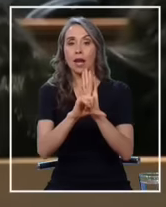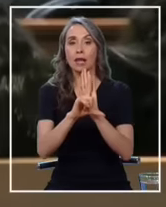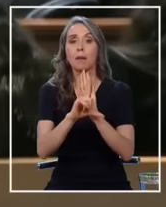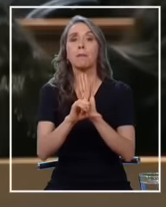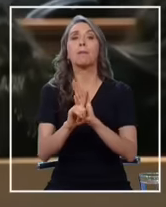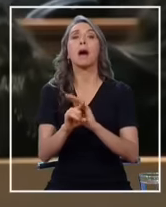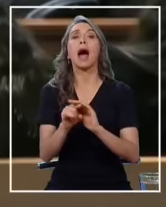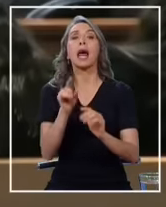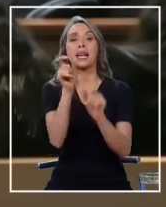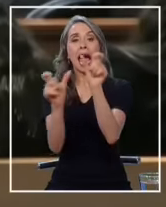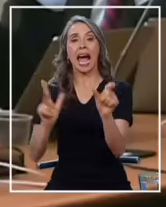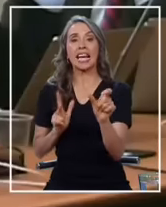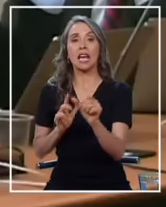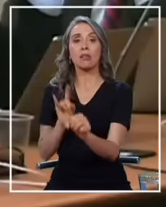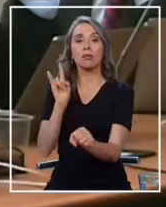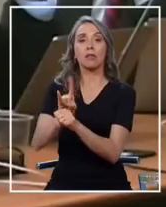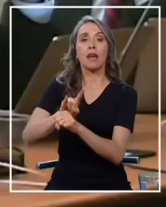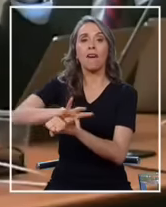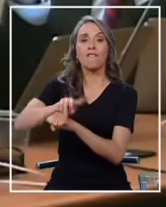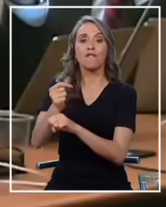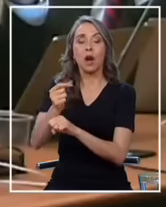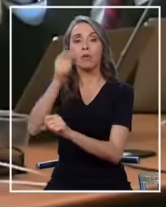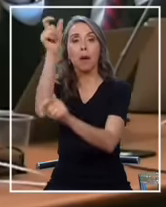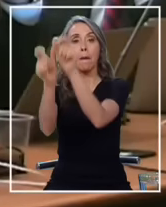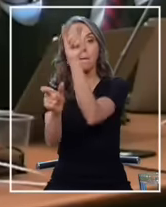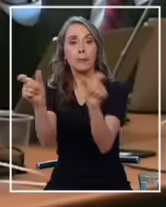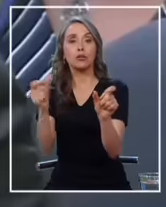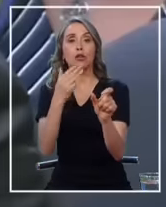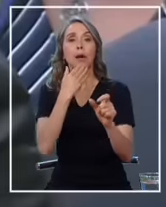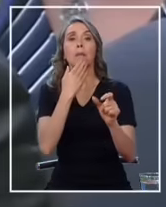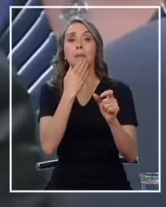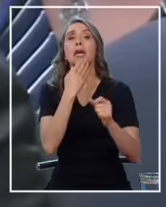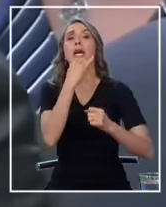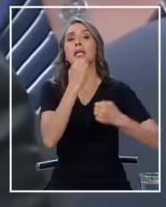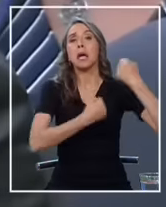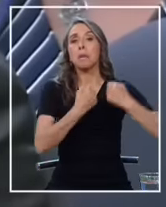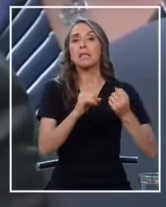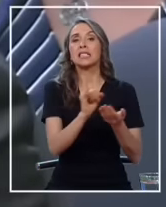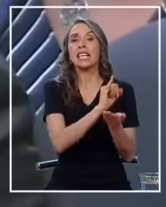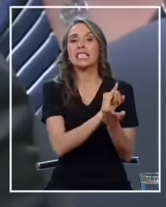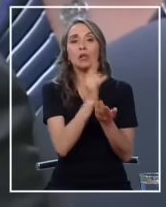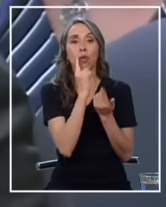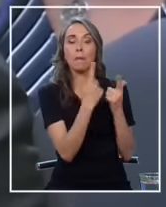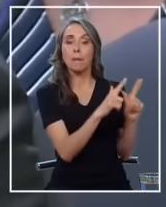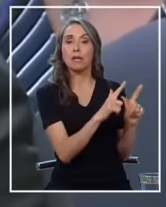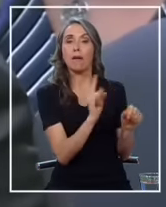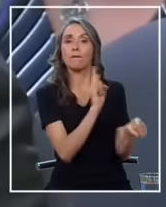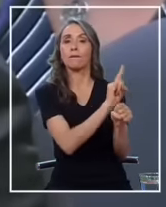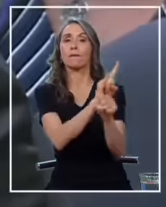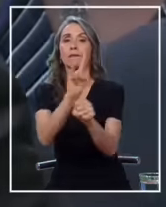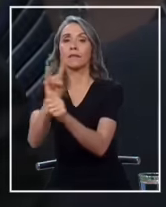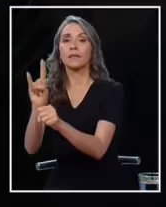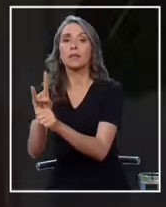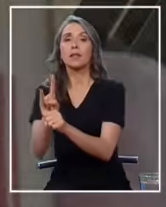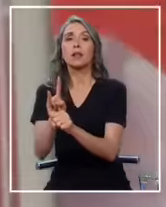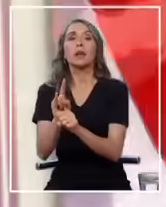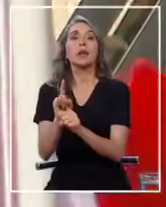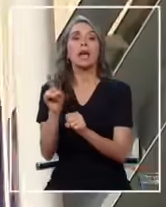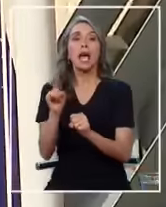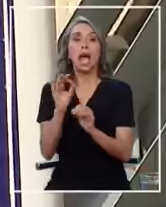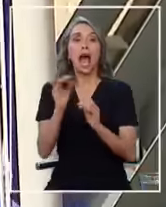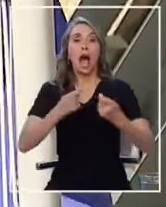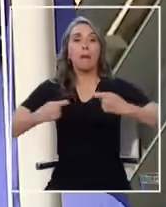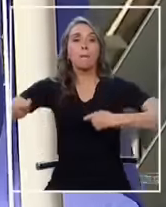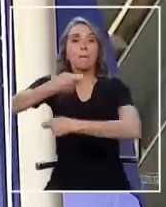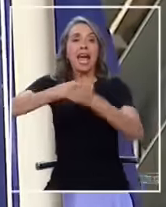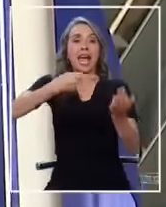de defraudar a sus clientes, personas naturales y jurídicas, afectando de paso el normal funcionamiento del mercado.